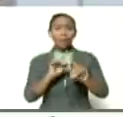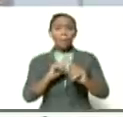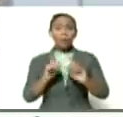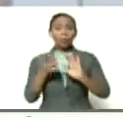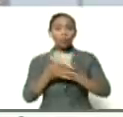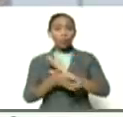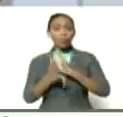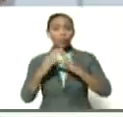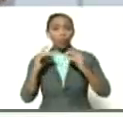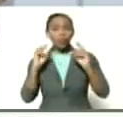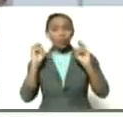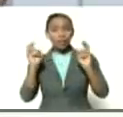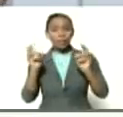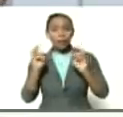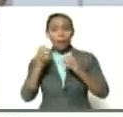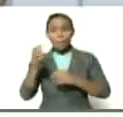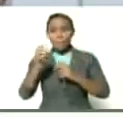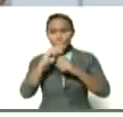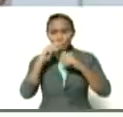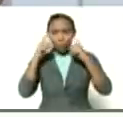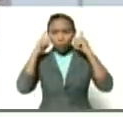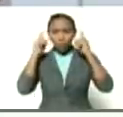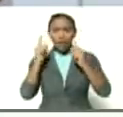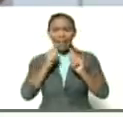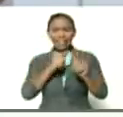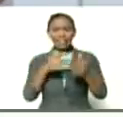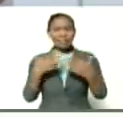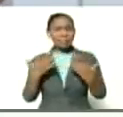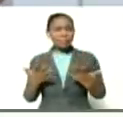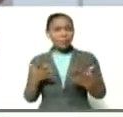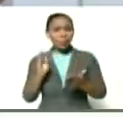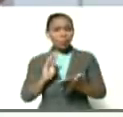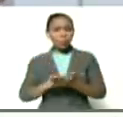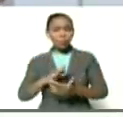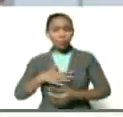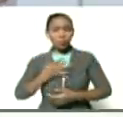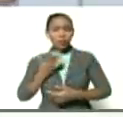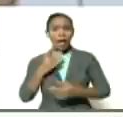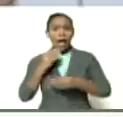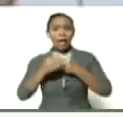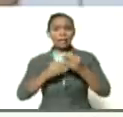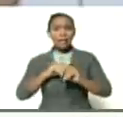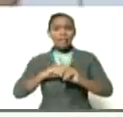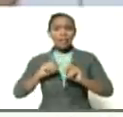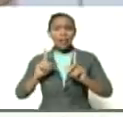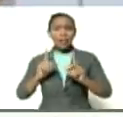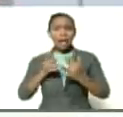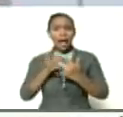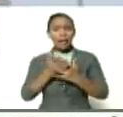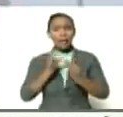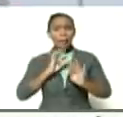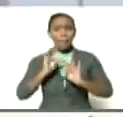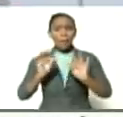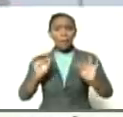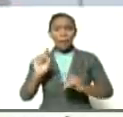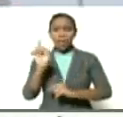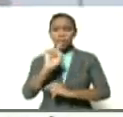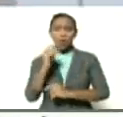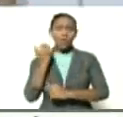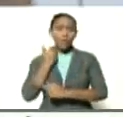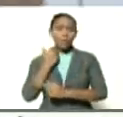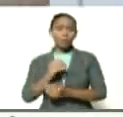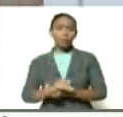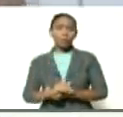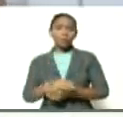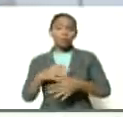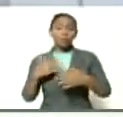sobre todo la mascarilla. La mascarilla puede marcar la diferencia entre contagiarnos y no contagiarnos.